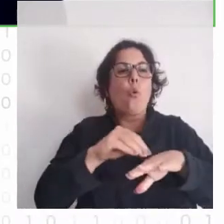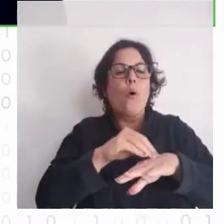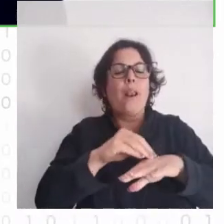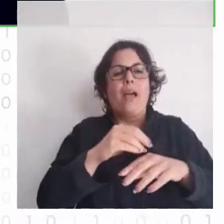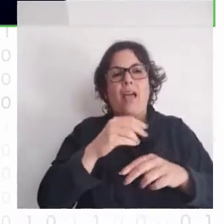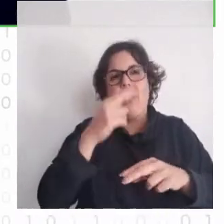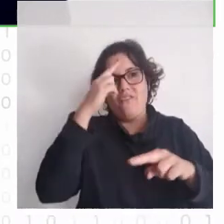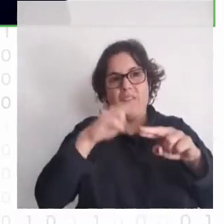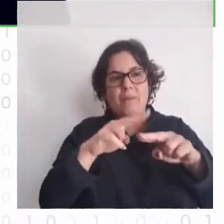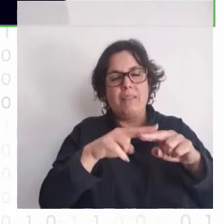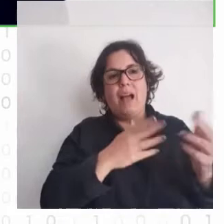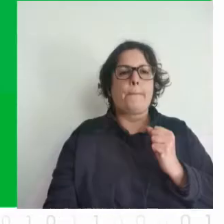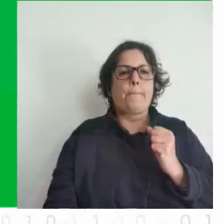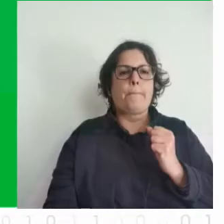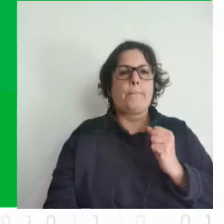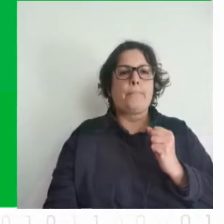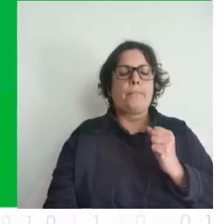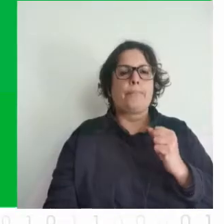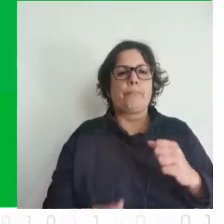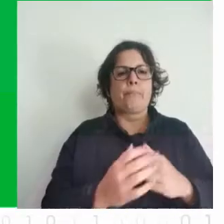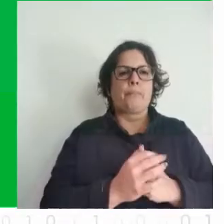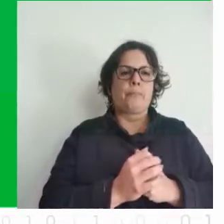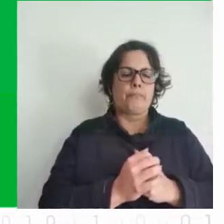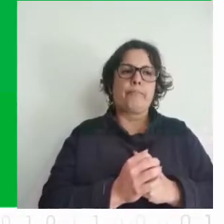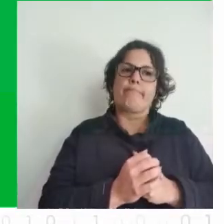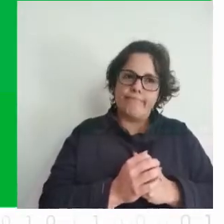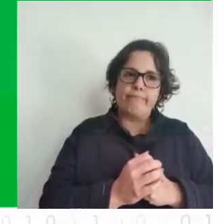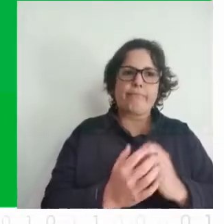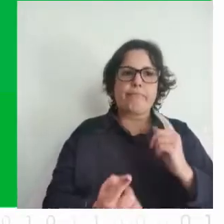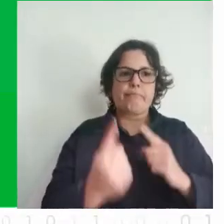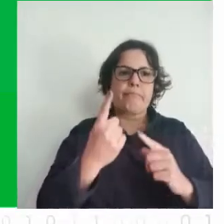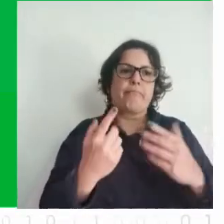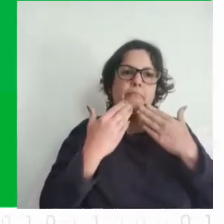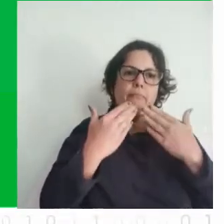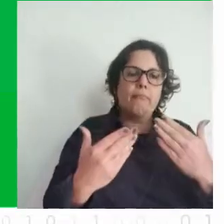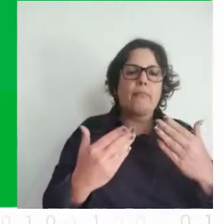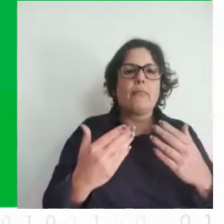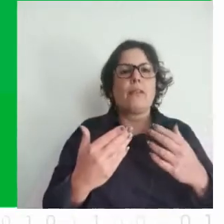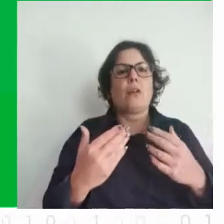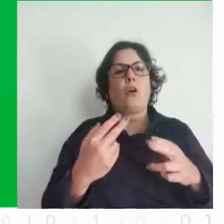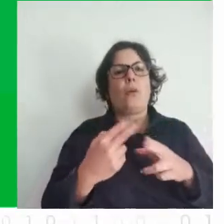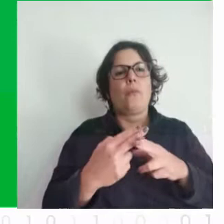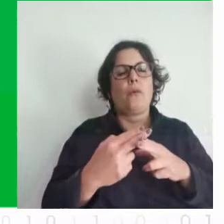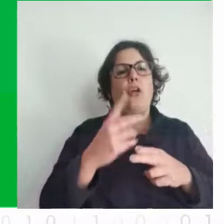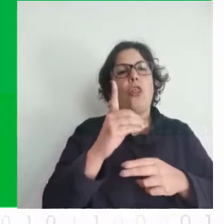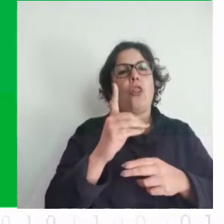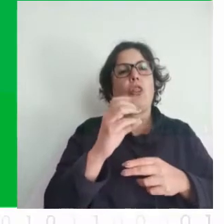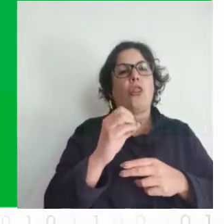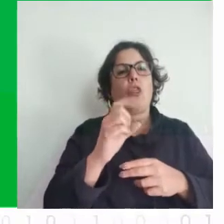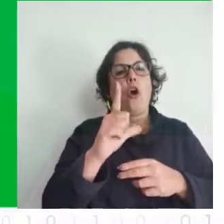Adelante, Dolores, cedo la palabra. Bueno, muchas gracias. Mi nombre, como dijo Belén, es Dolores García